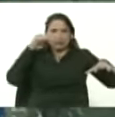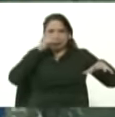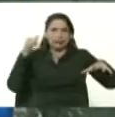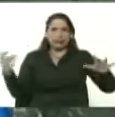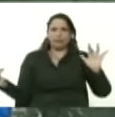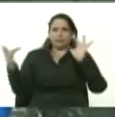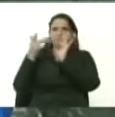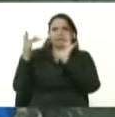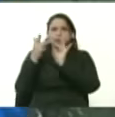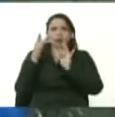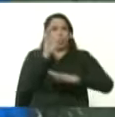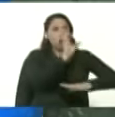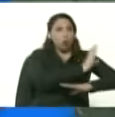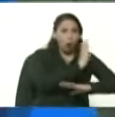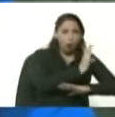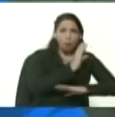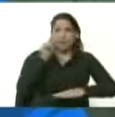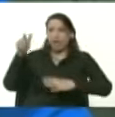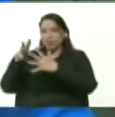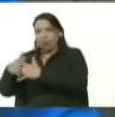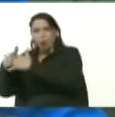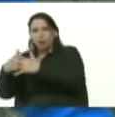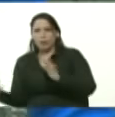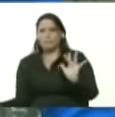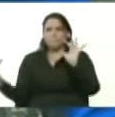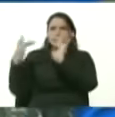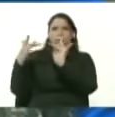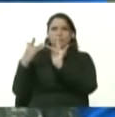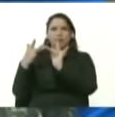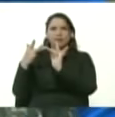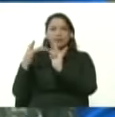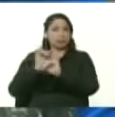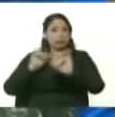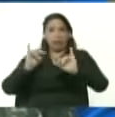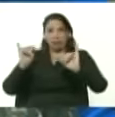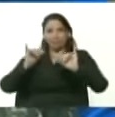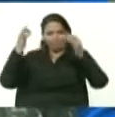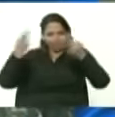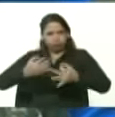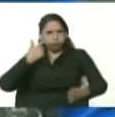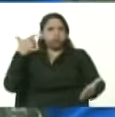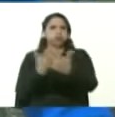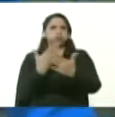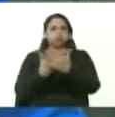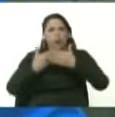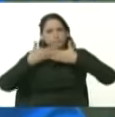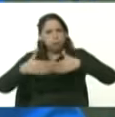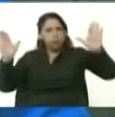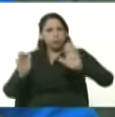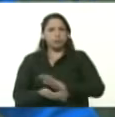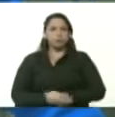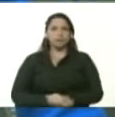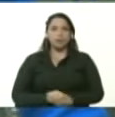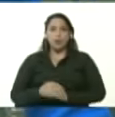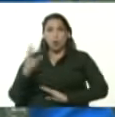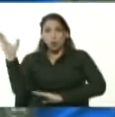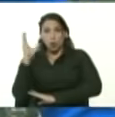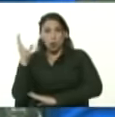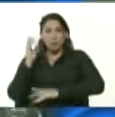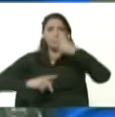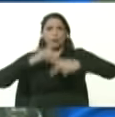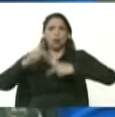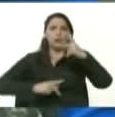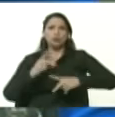entre Colombia y los Estados Unidos. Está certificado ampliamente que Colombia produce